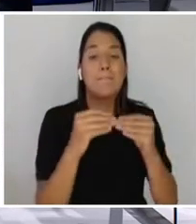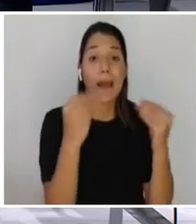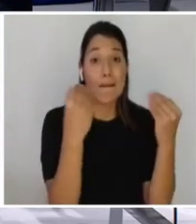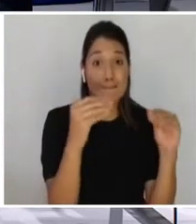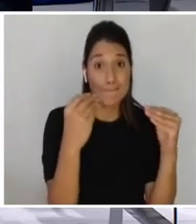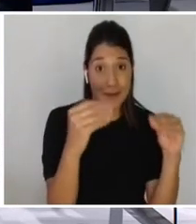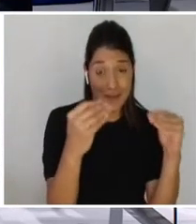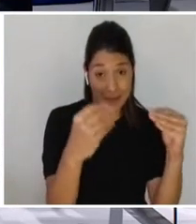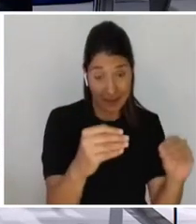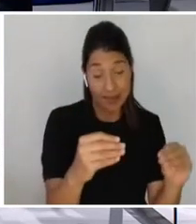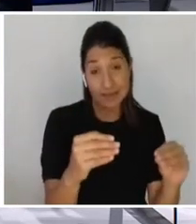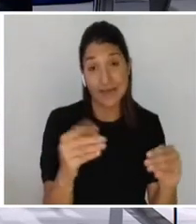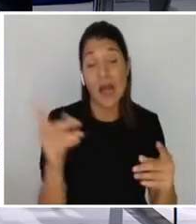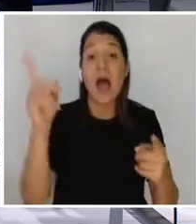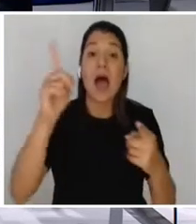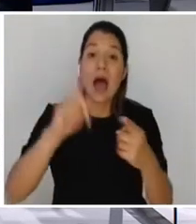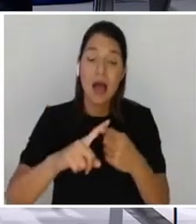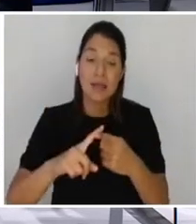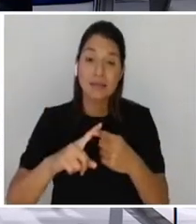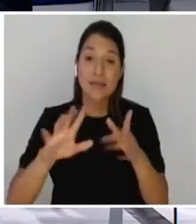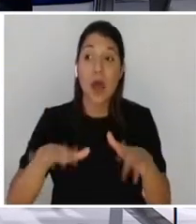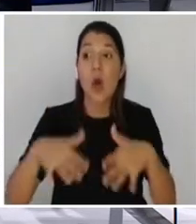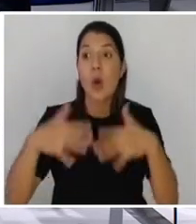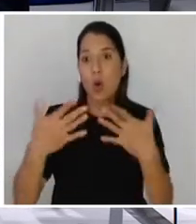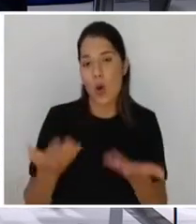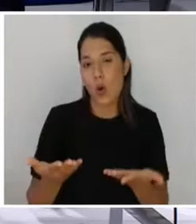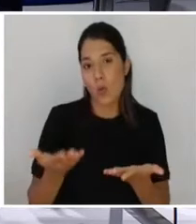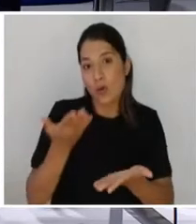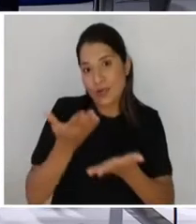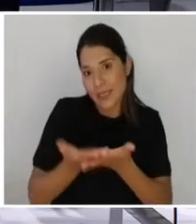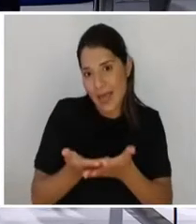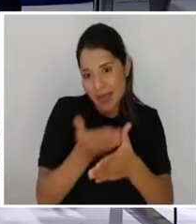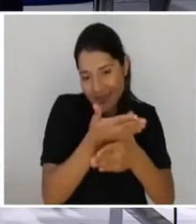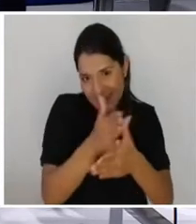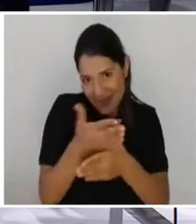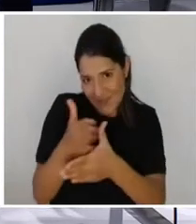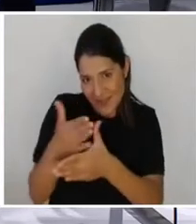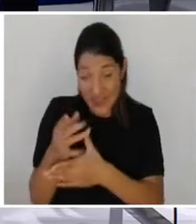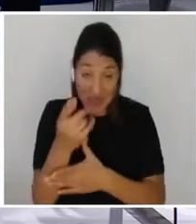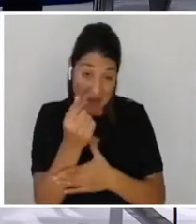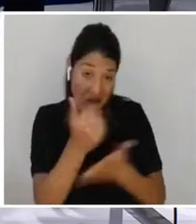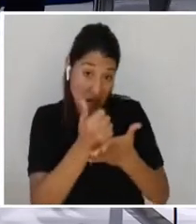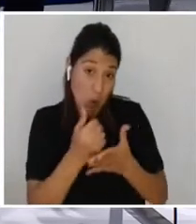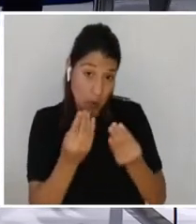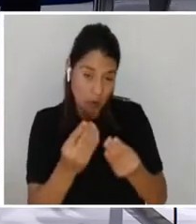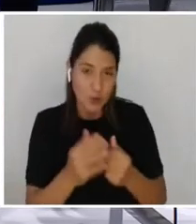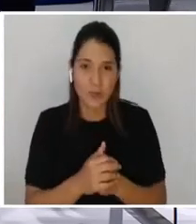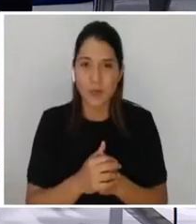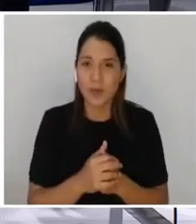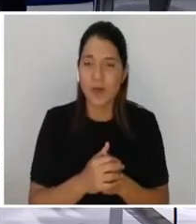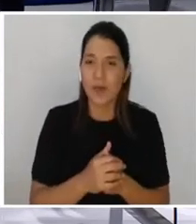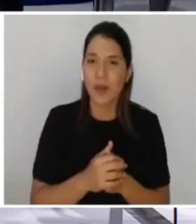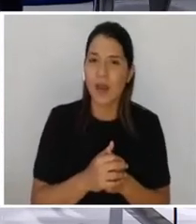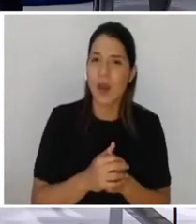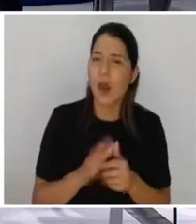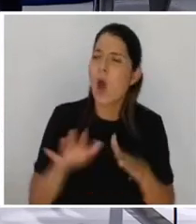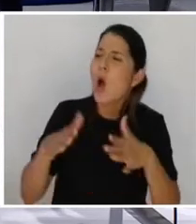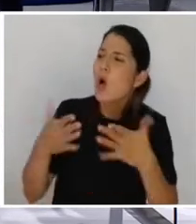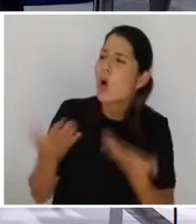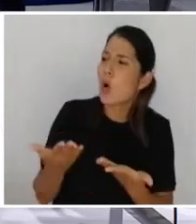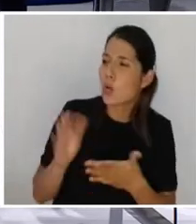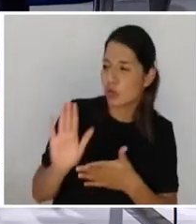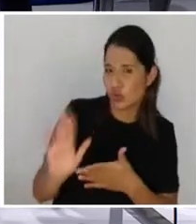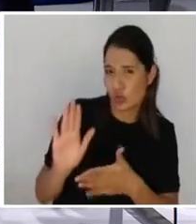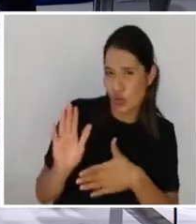¿verdad?, cómo llegar y dividirlo en tres. Entonces eso me ha ayudado mucho. ¿Cómo fue tu curva de crecimiento, Viviana,